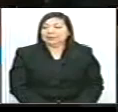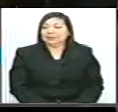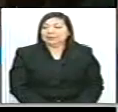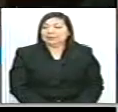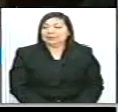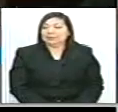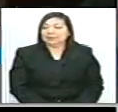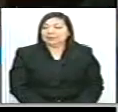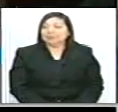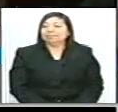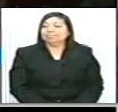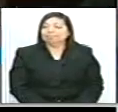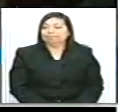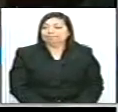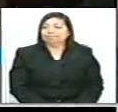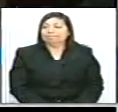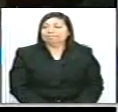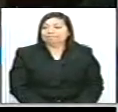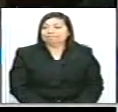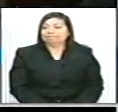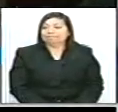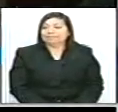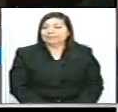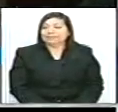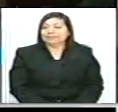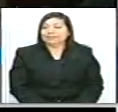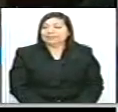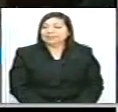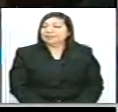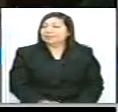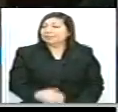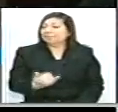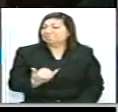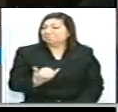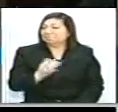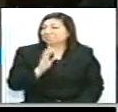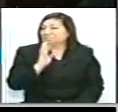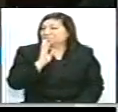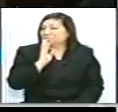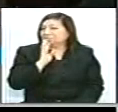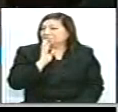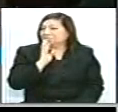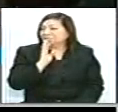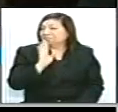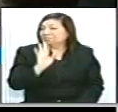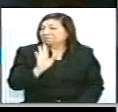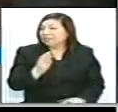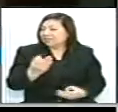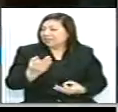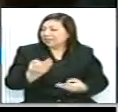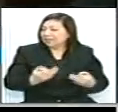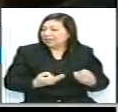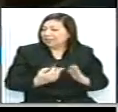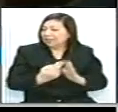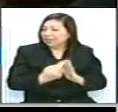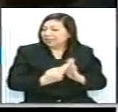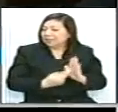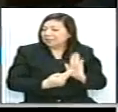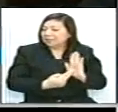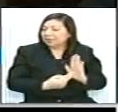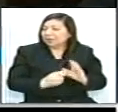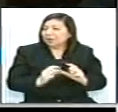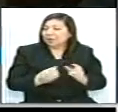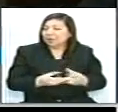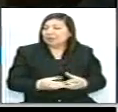Bien, esta es una transmisión en diferido de la sesión descentralizada de la Comisión de Presupuesto y Cuenta General de la República, presidida